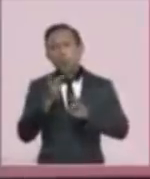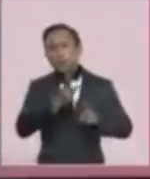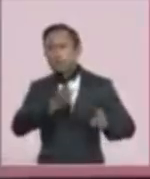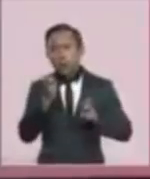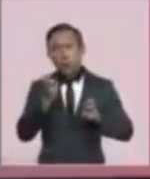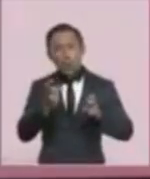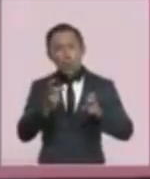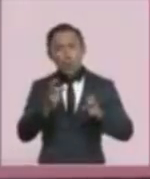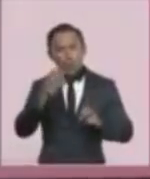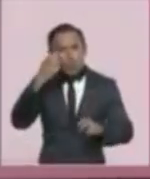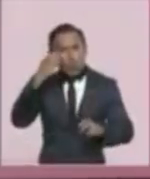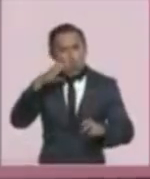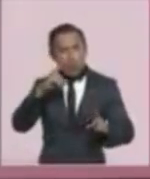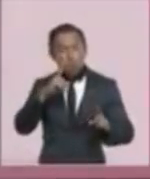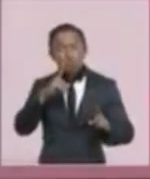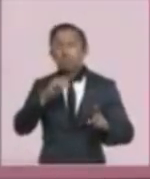Y bajó también